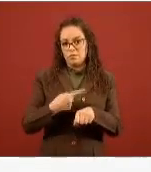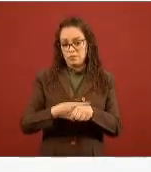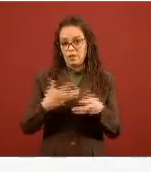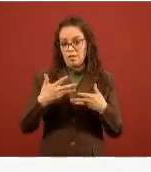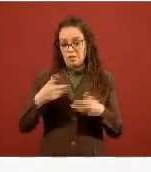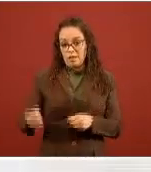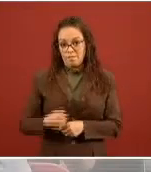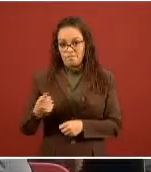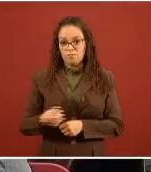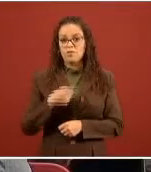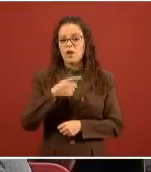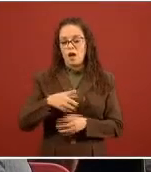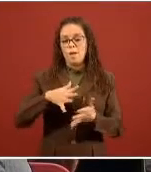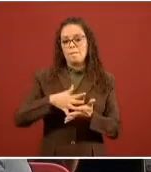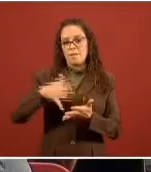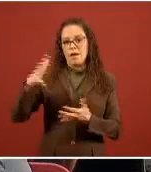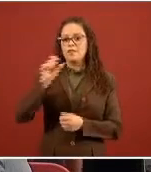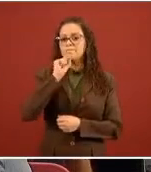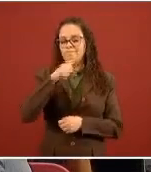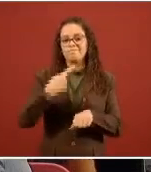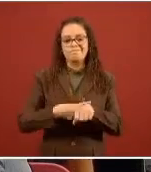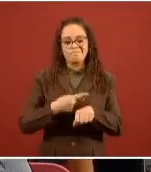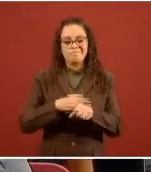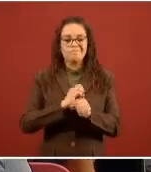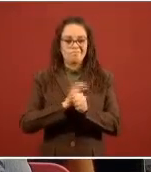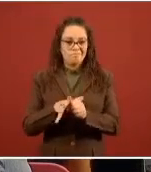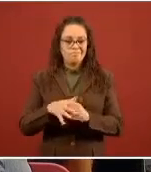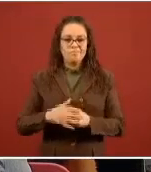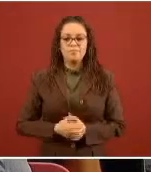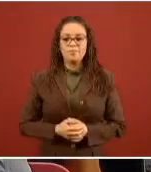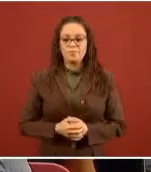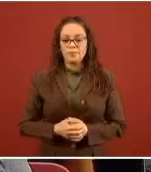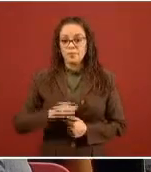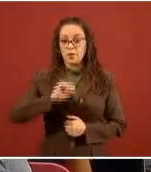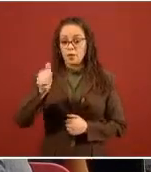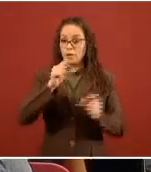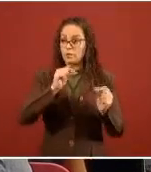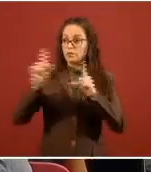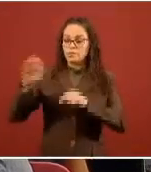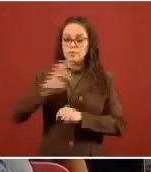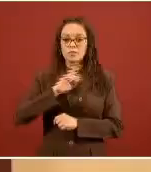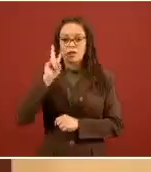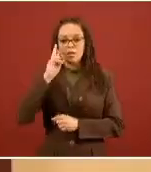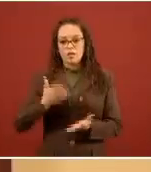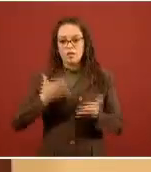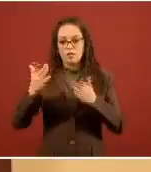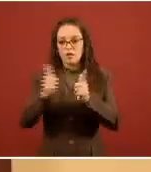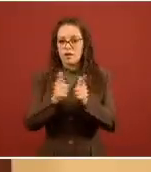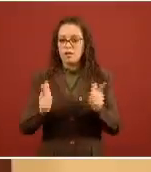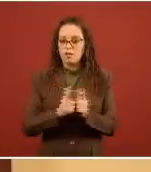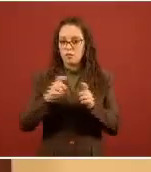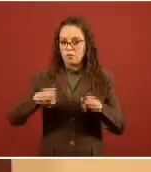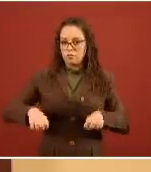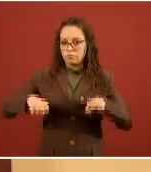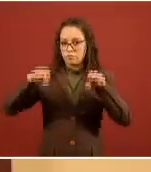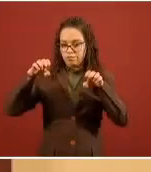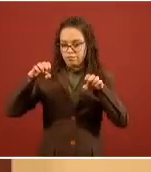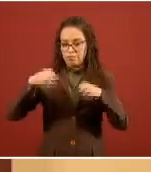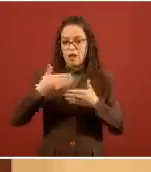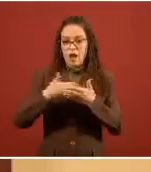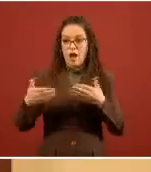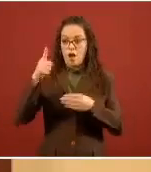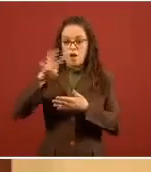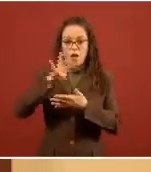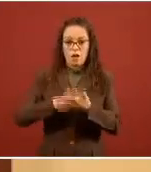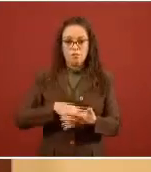este caso. En la siguiente diapositiva vemos las defunciones por los grupos de edad predefinidos, lo habíamos estado presentando en una tabla, ahora se lo presentamos